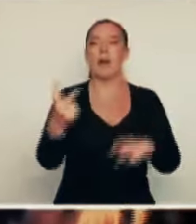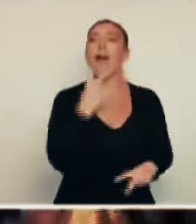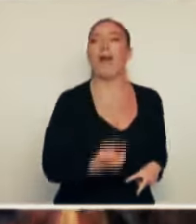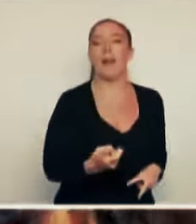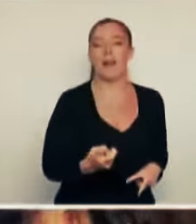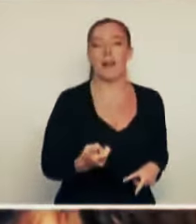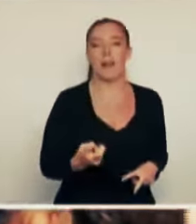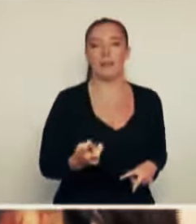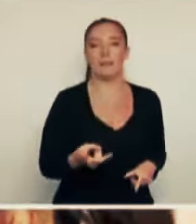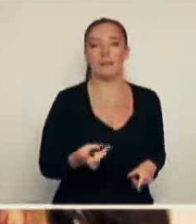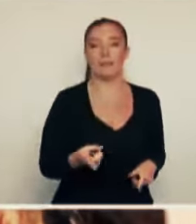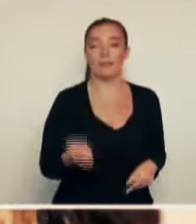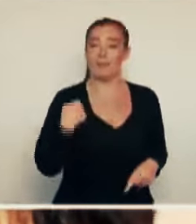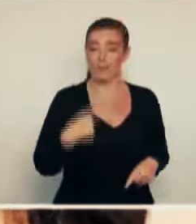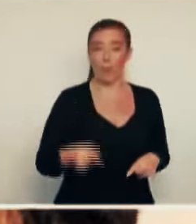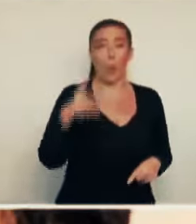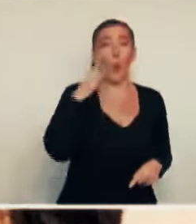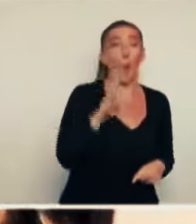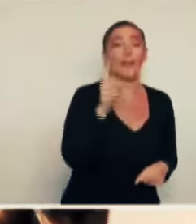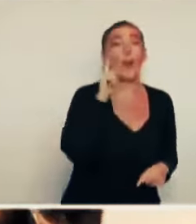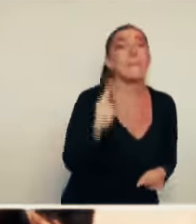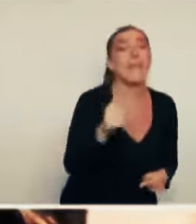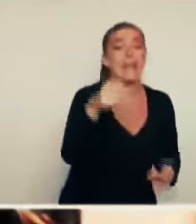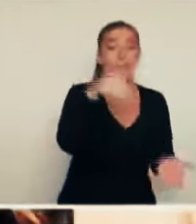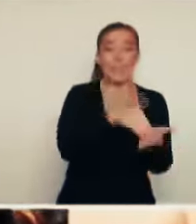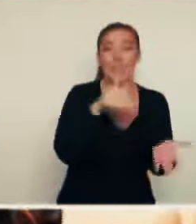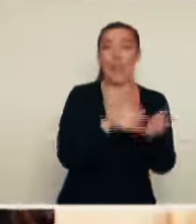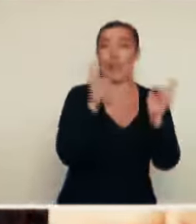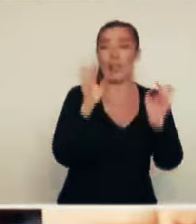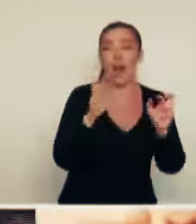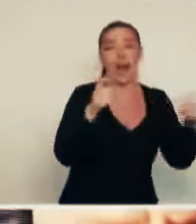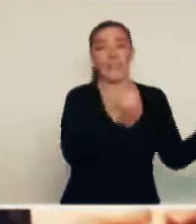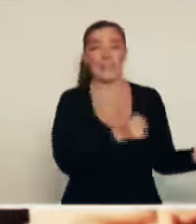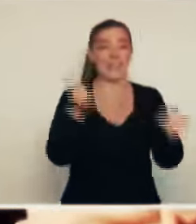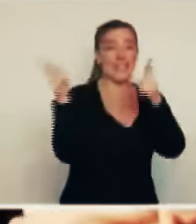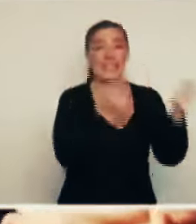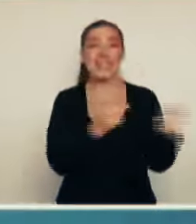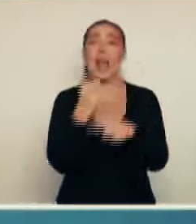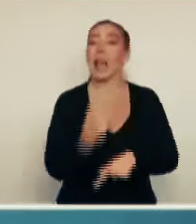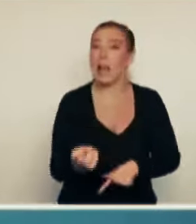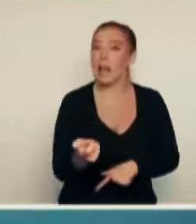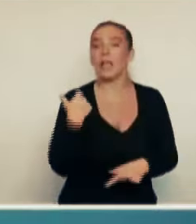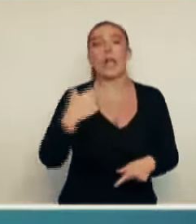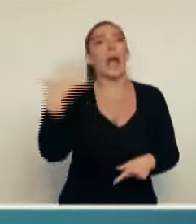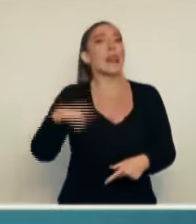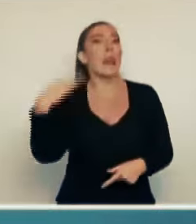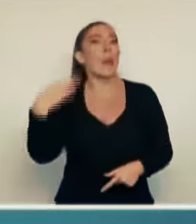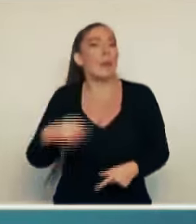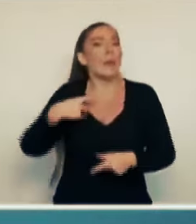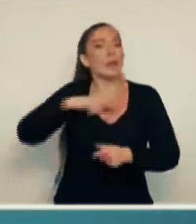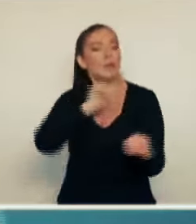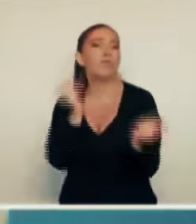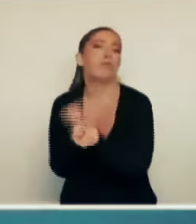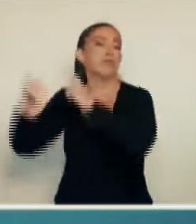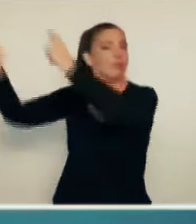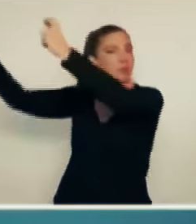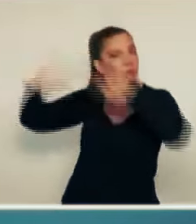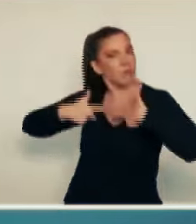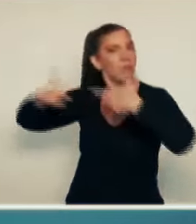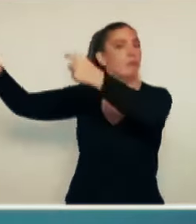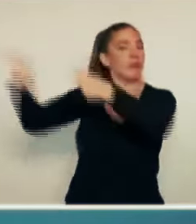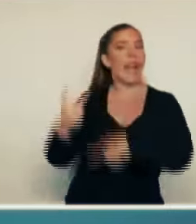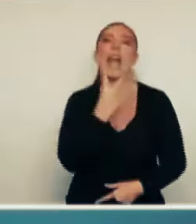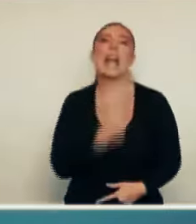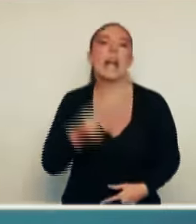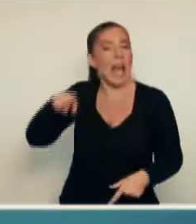un superávit de más de 4.000 millones de dólares en exportaciones energéticas, pasamos a tener que importar por la misma cifra. Este fue